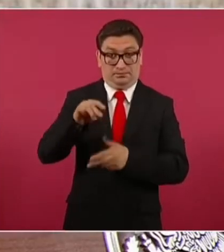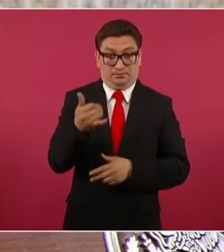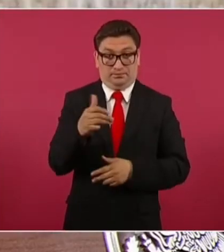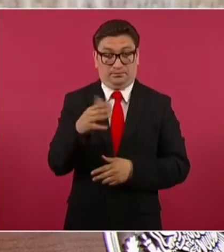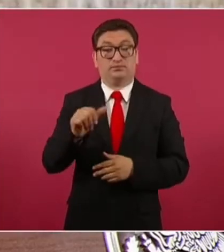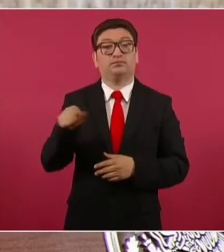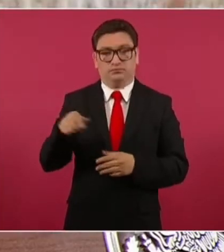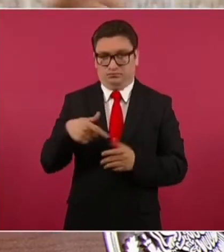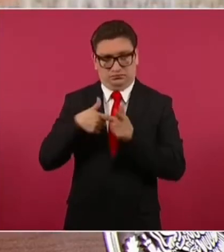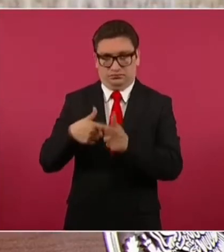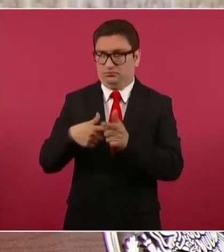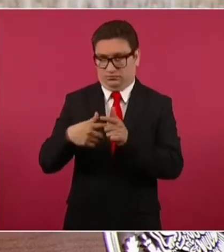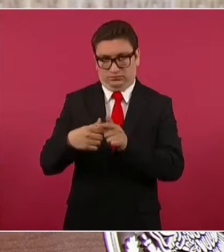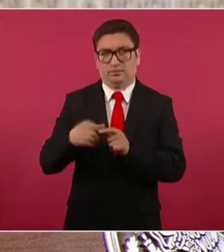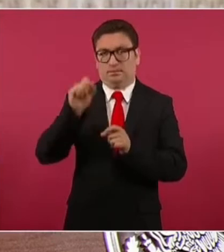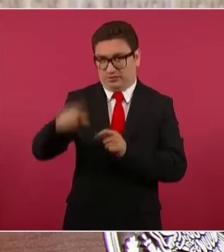que va a comunicar